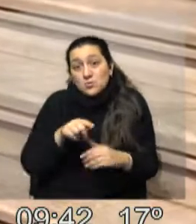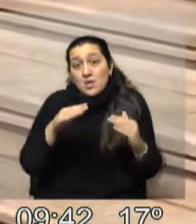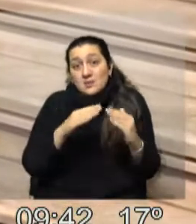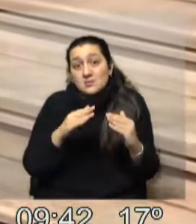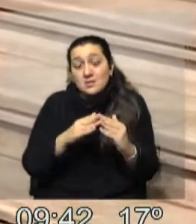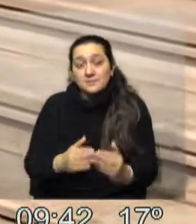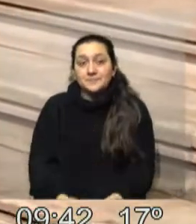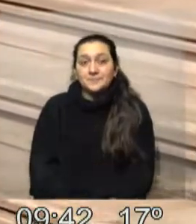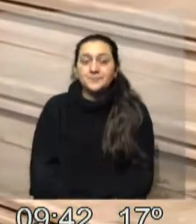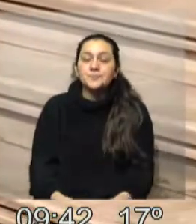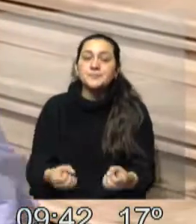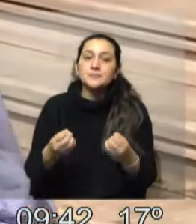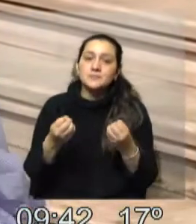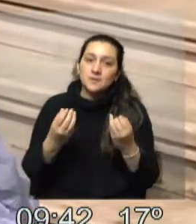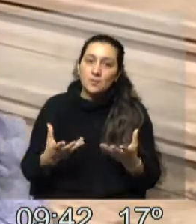casa? Bueno, mira,